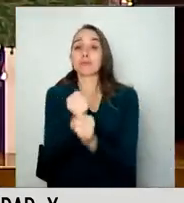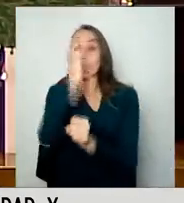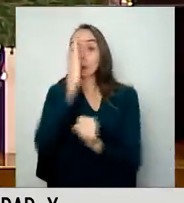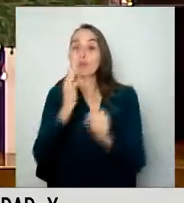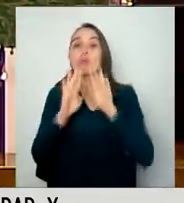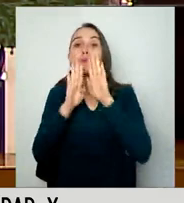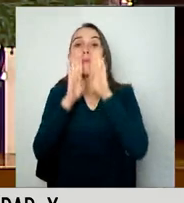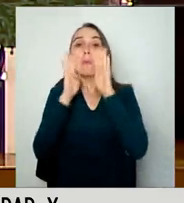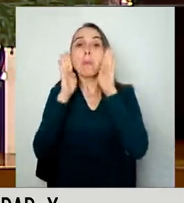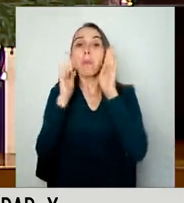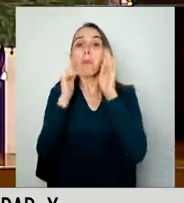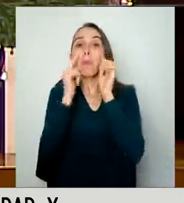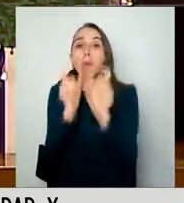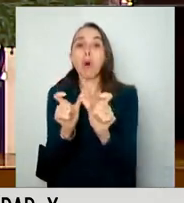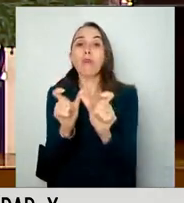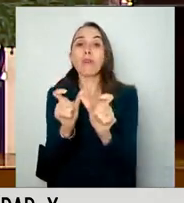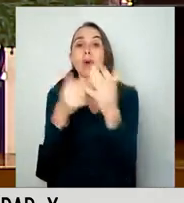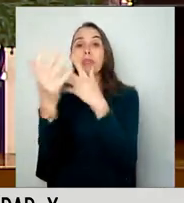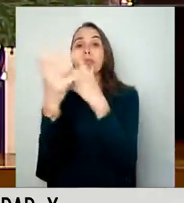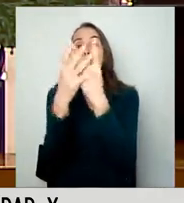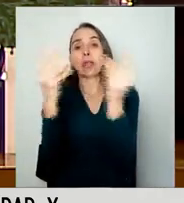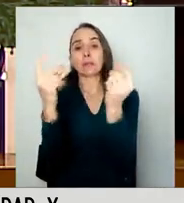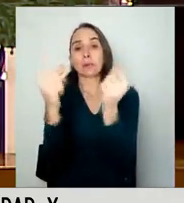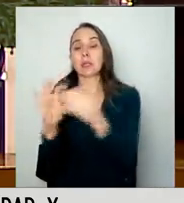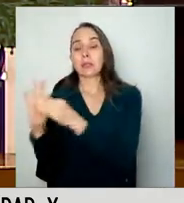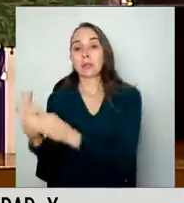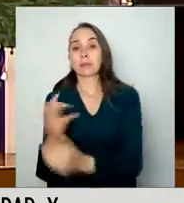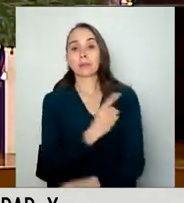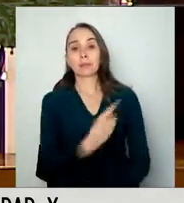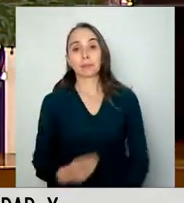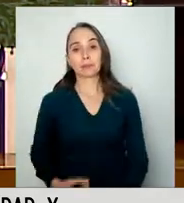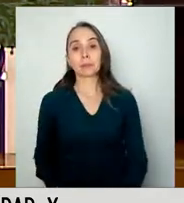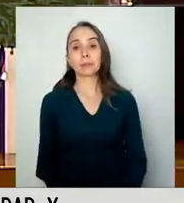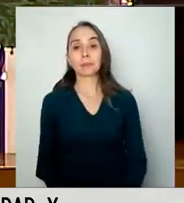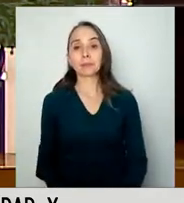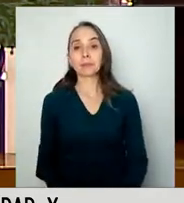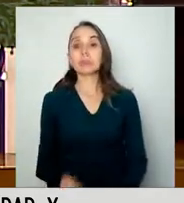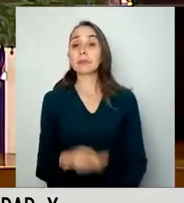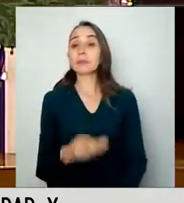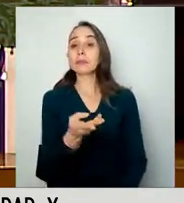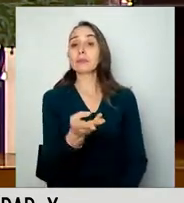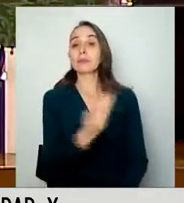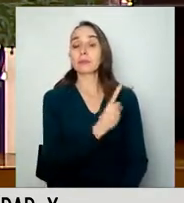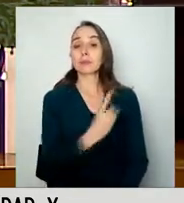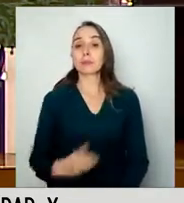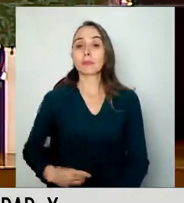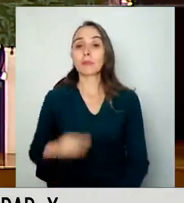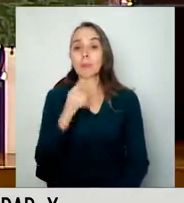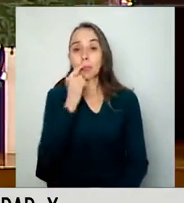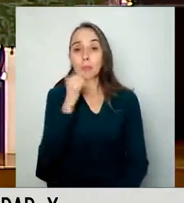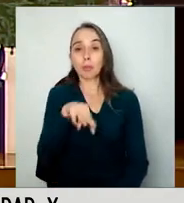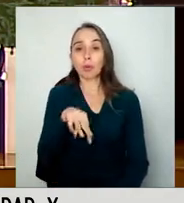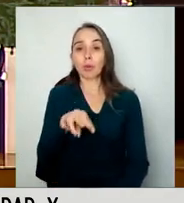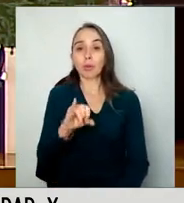Gracias diputada doctor con la palabra continuación al diputado Jaime mulet